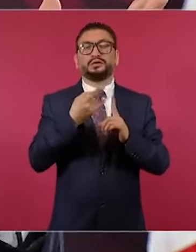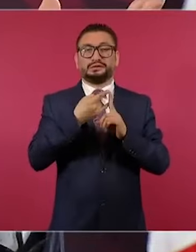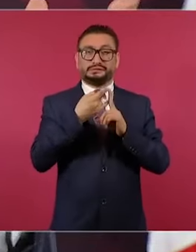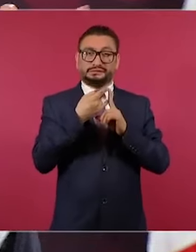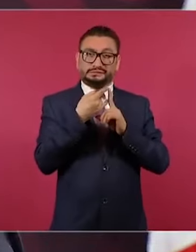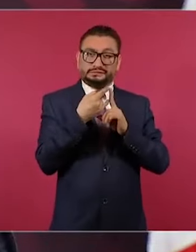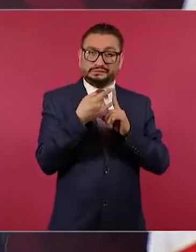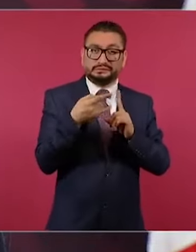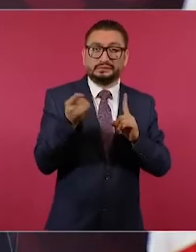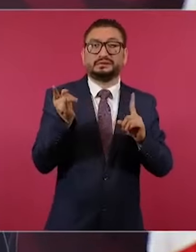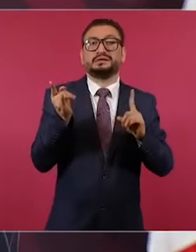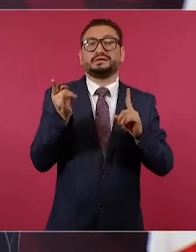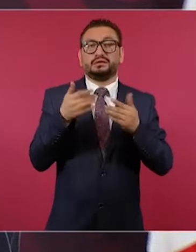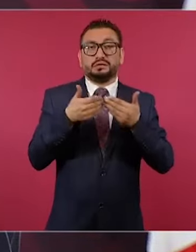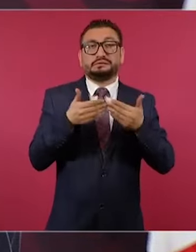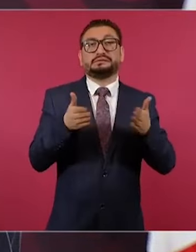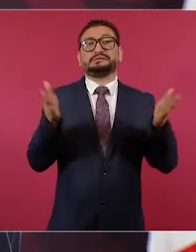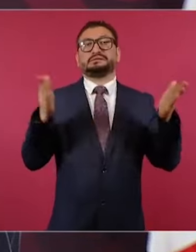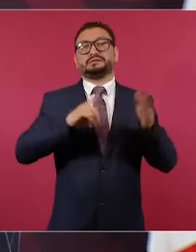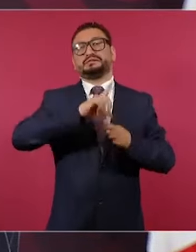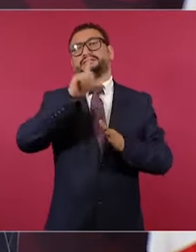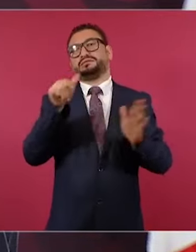ya no la voy a poder cerrar.